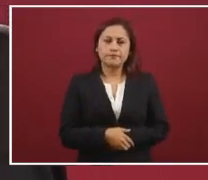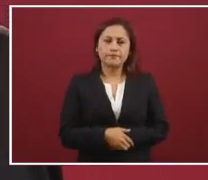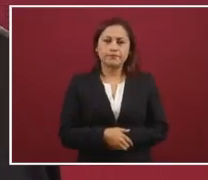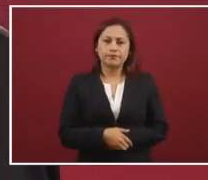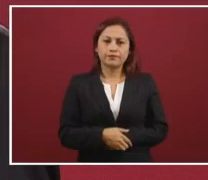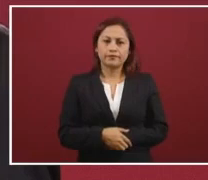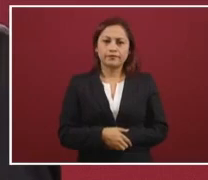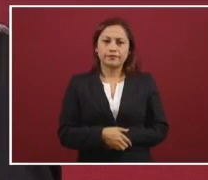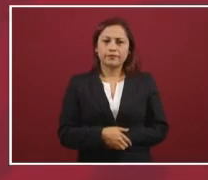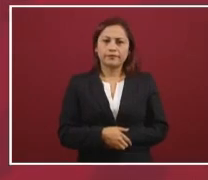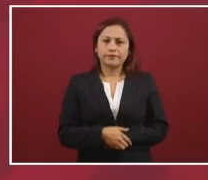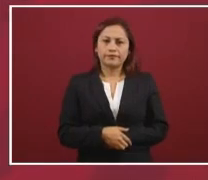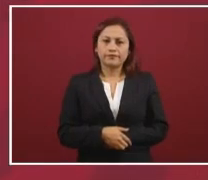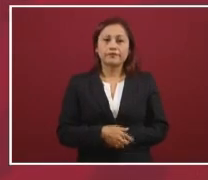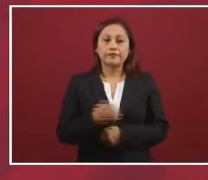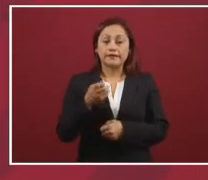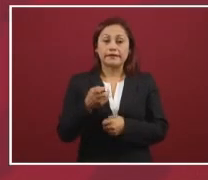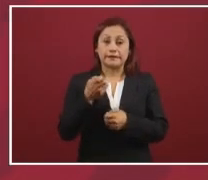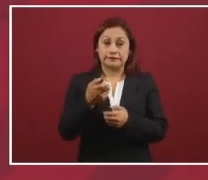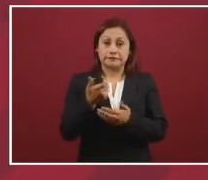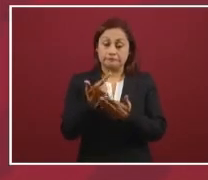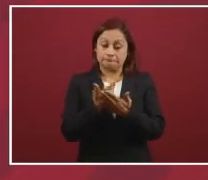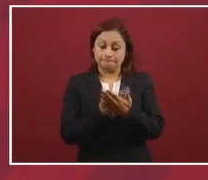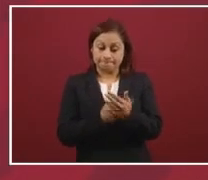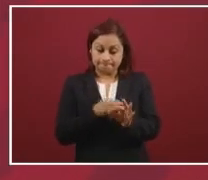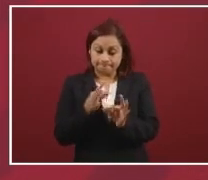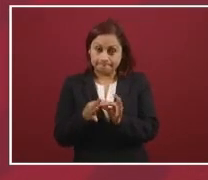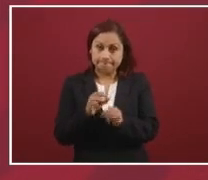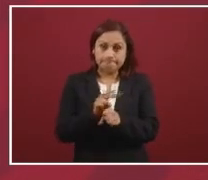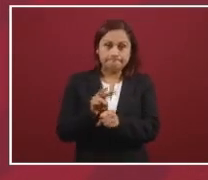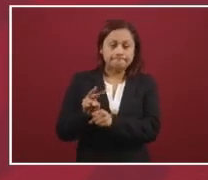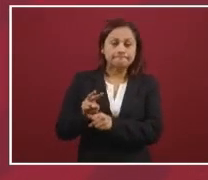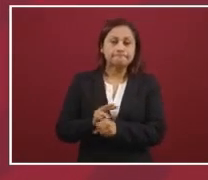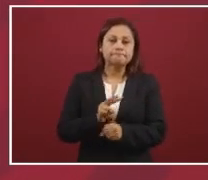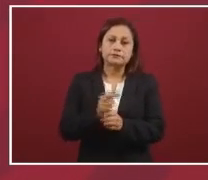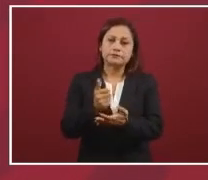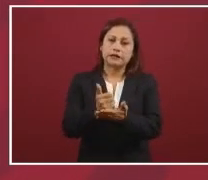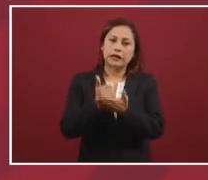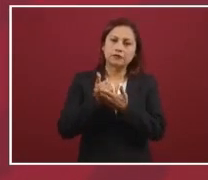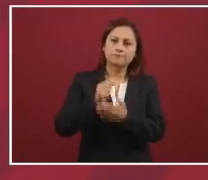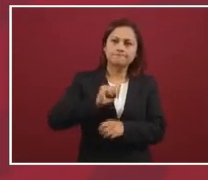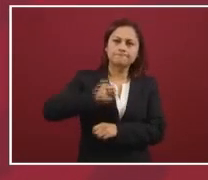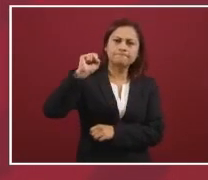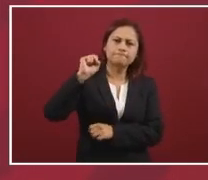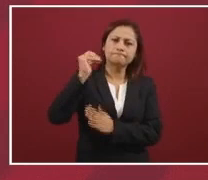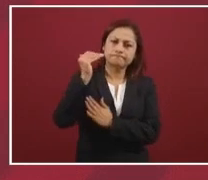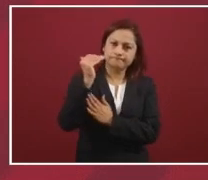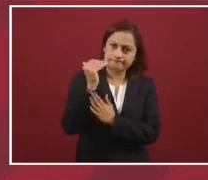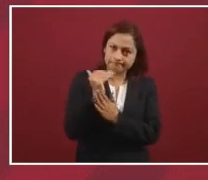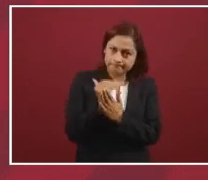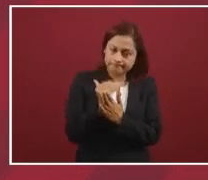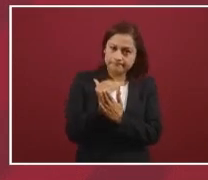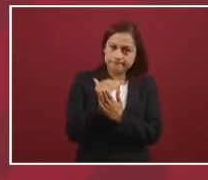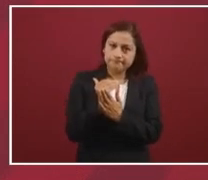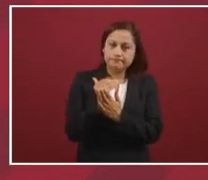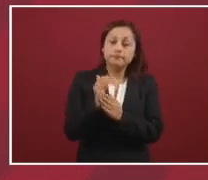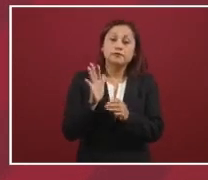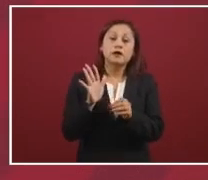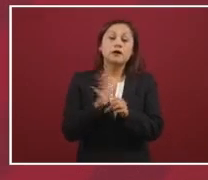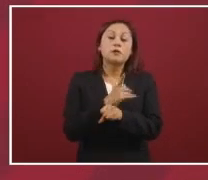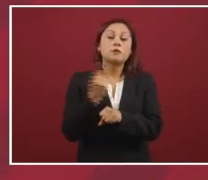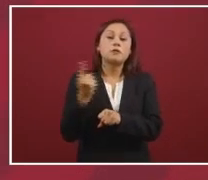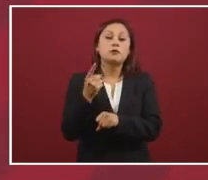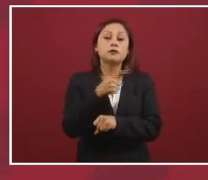bajar la inflación, porque si aumenta el precio de